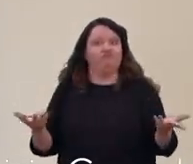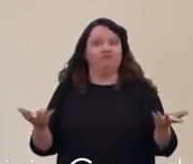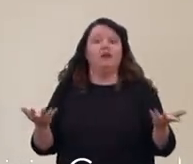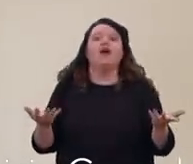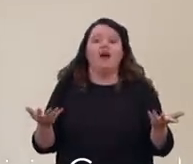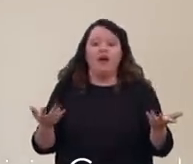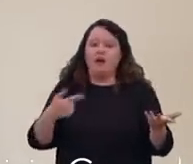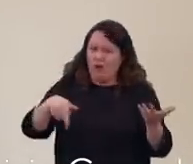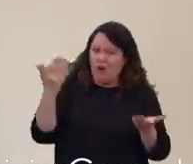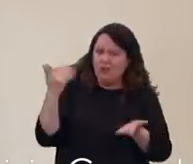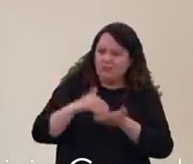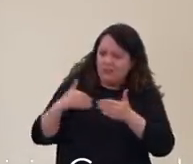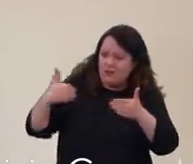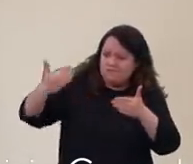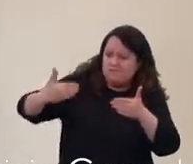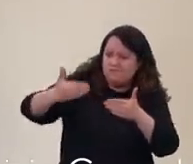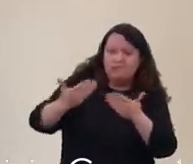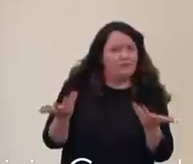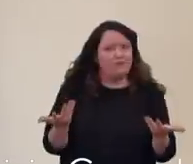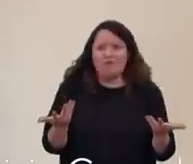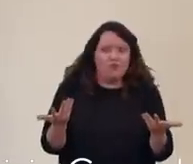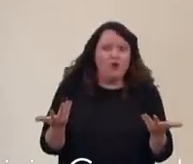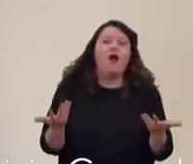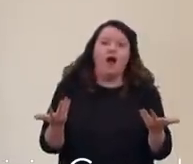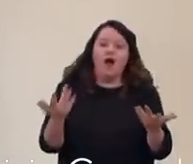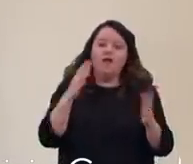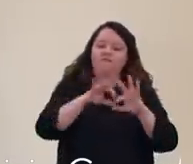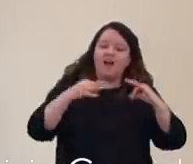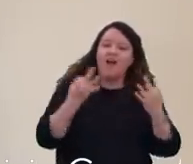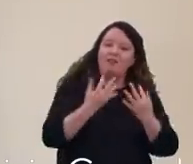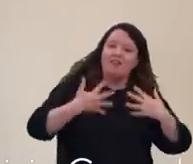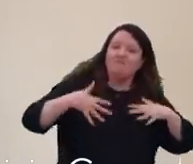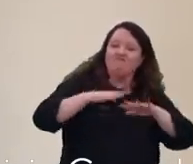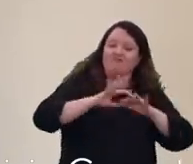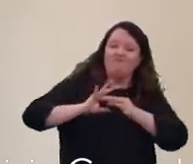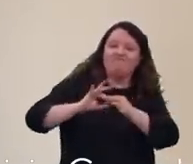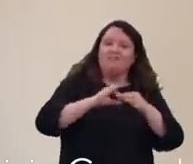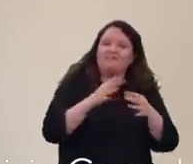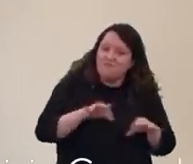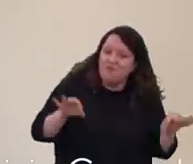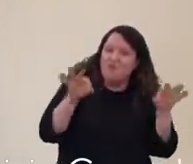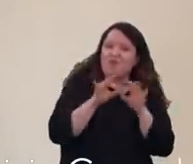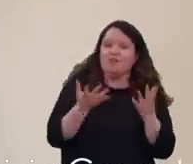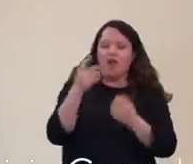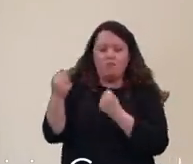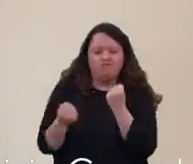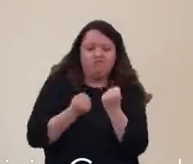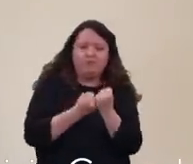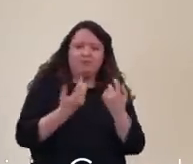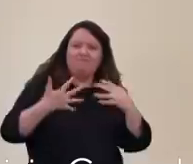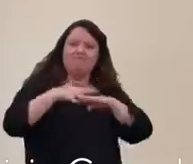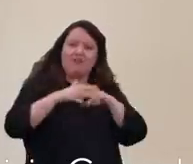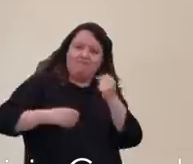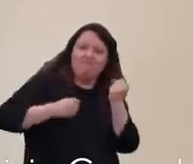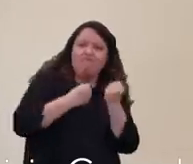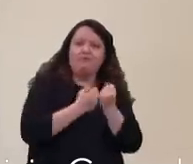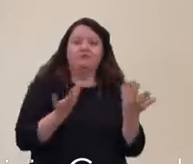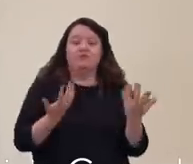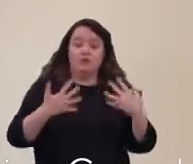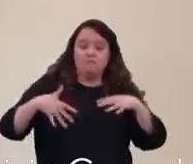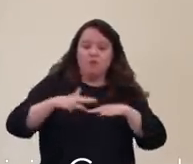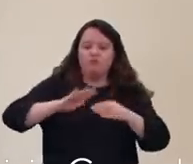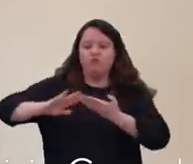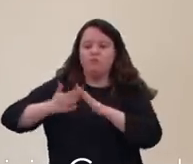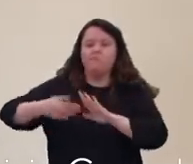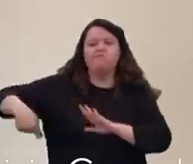que esto no se presente, hay que tener una red familiar, hay que tener una red de apoyo. Hay que tener una red